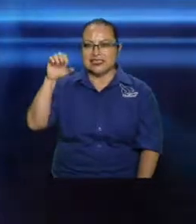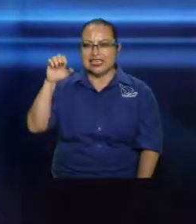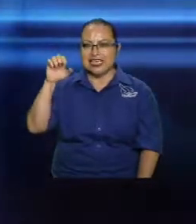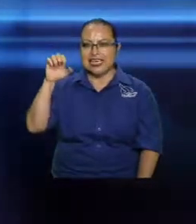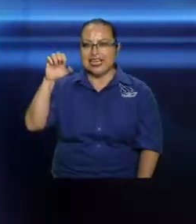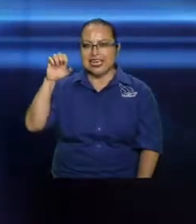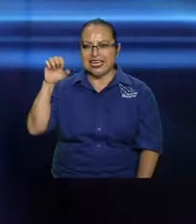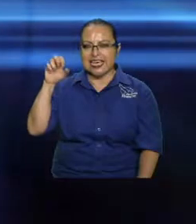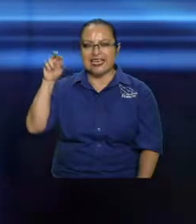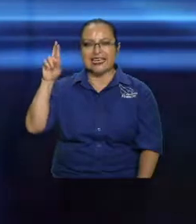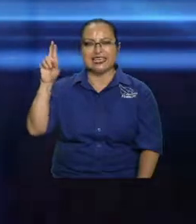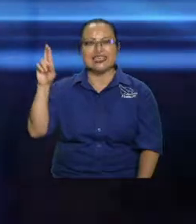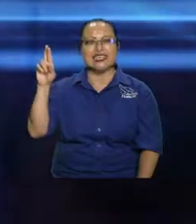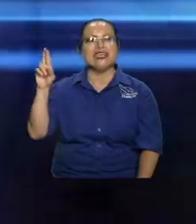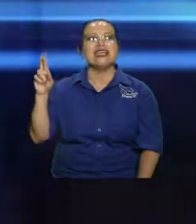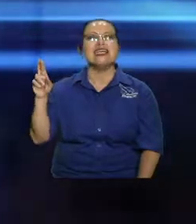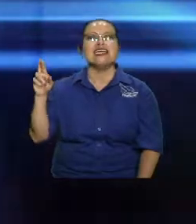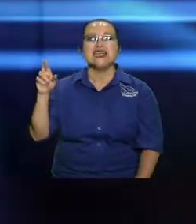Seer quiere decir lobo.